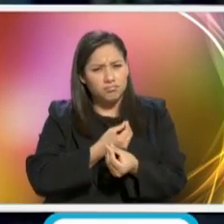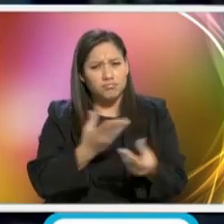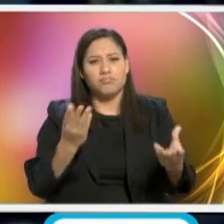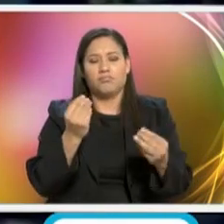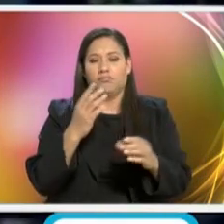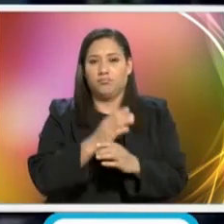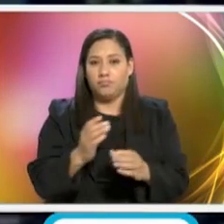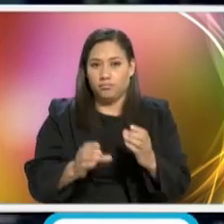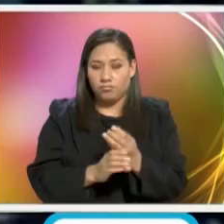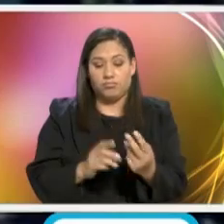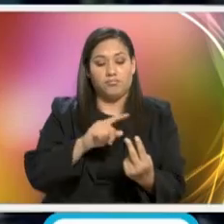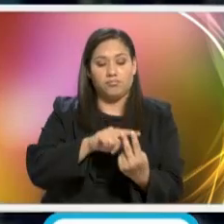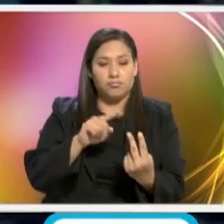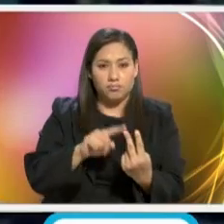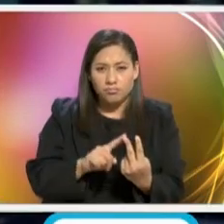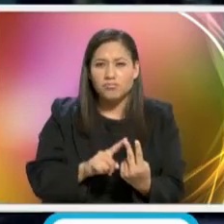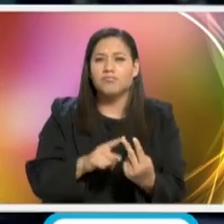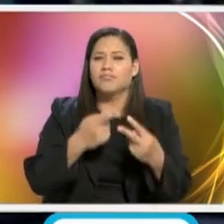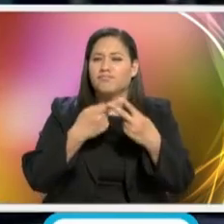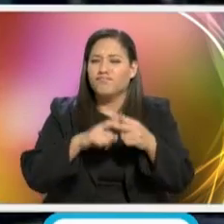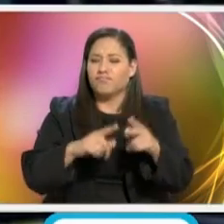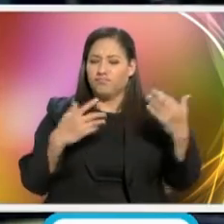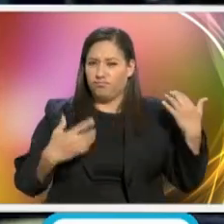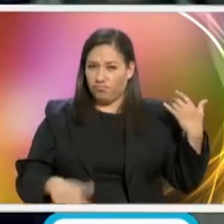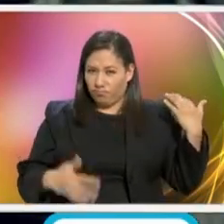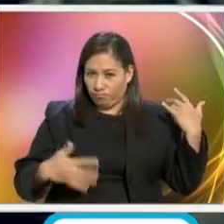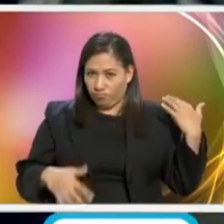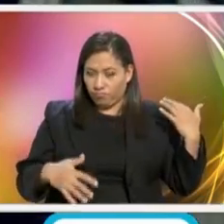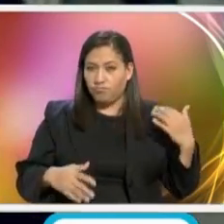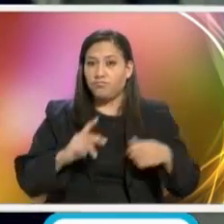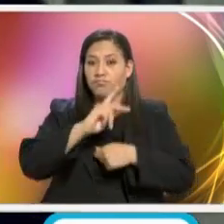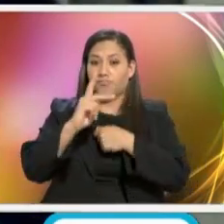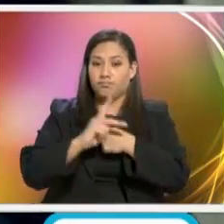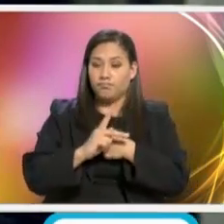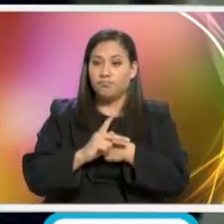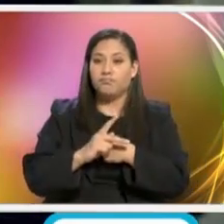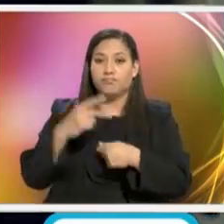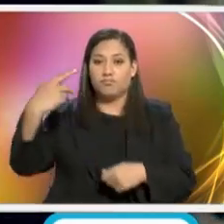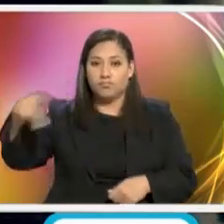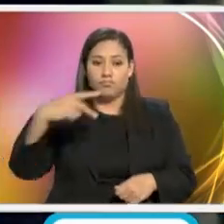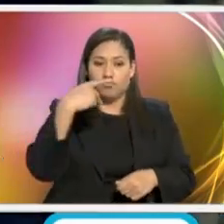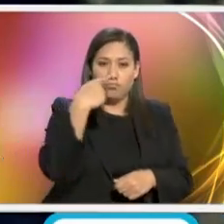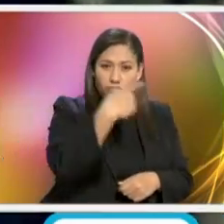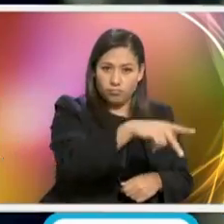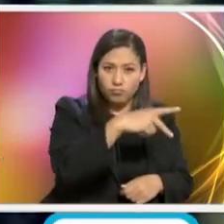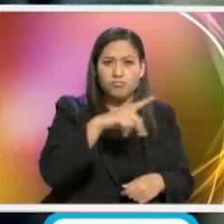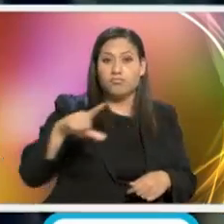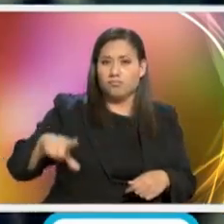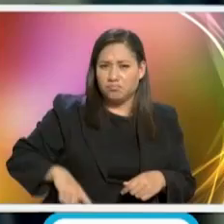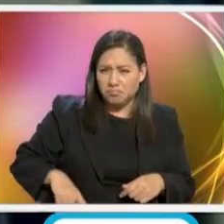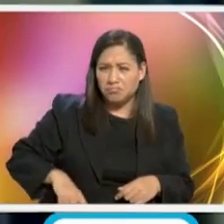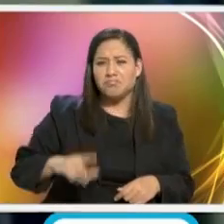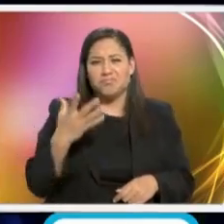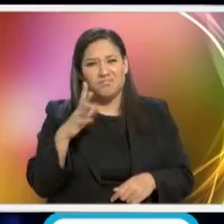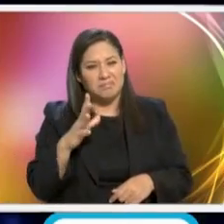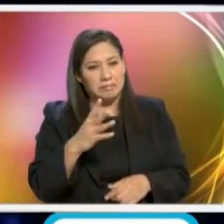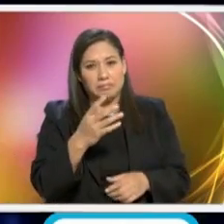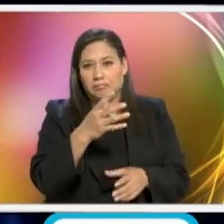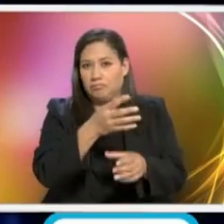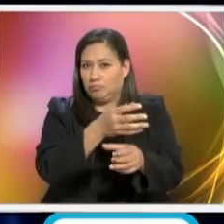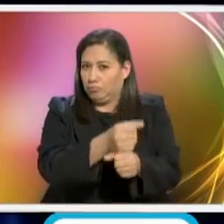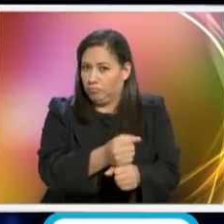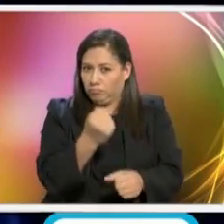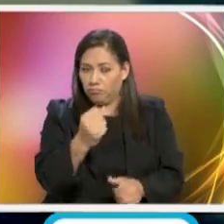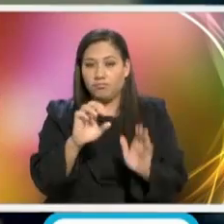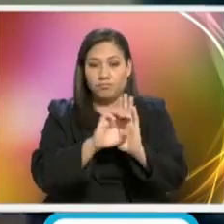dos empiezan un movimiento de rock saliendo de dos países que venían pues de gobiernos más o menos represores. Sí. En el